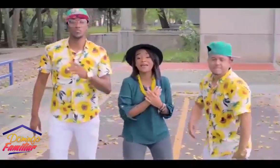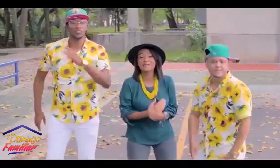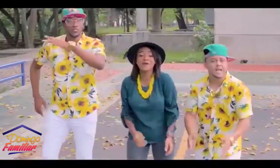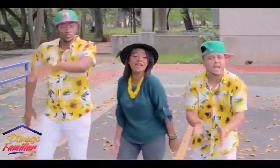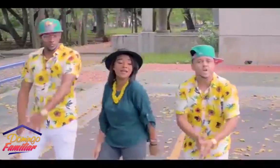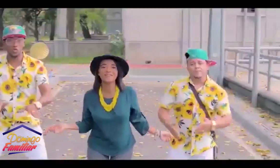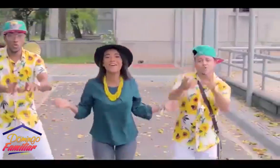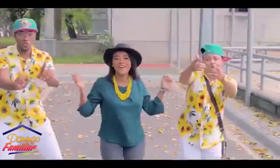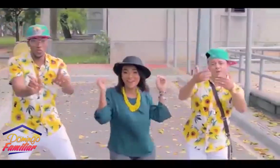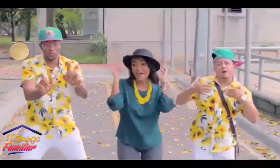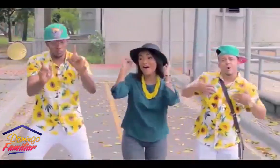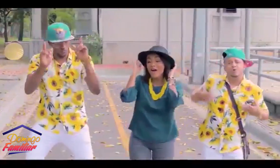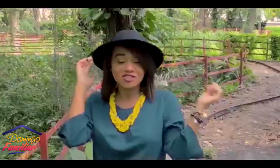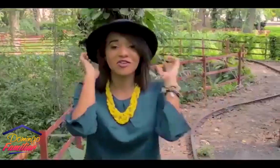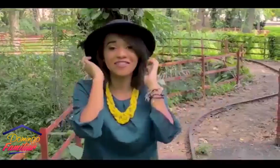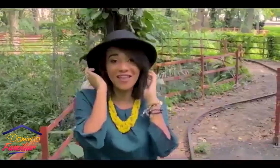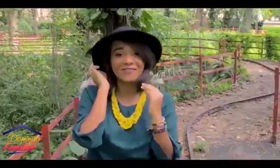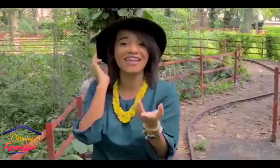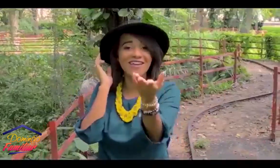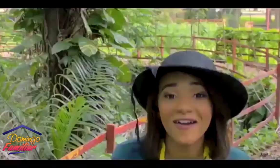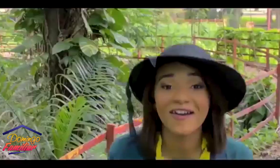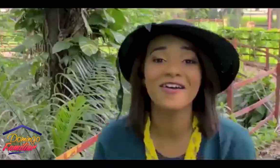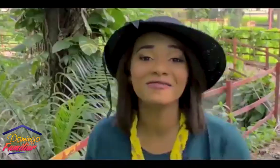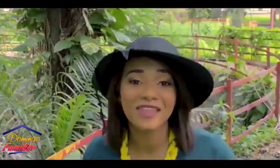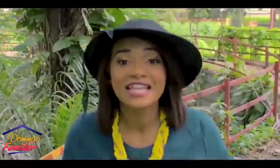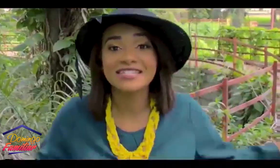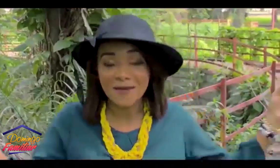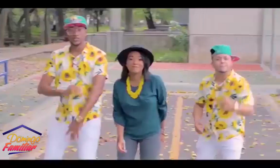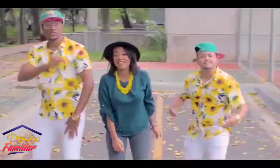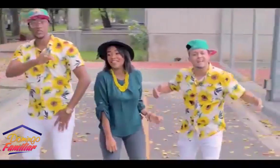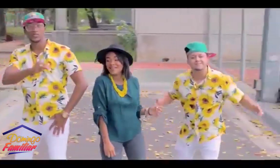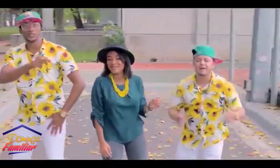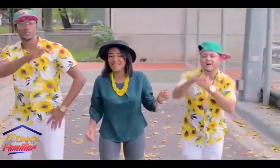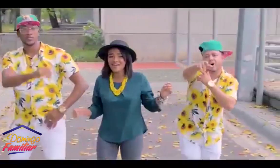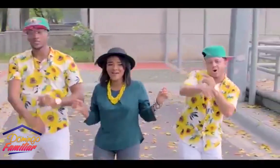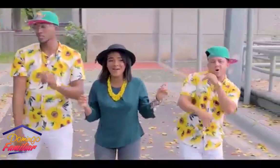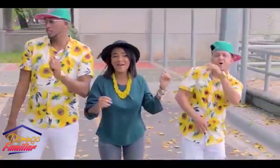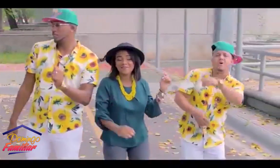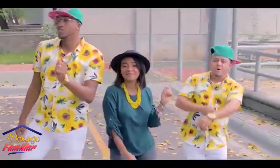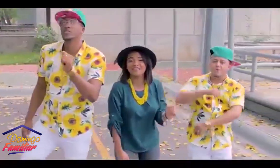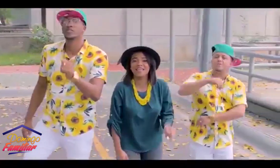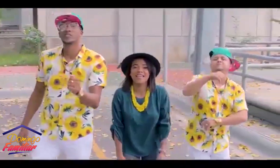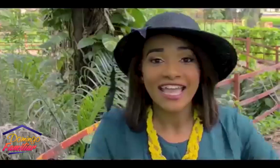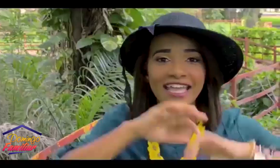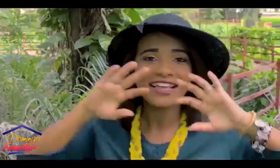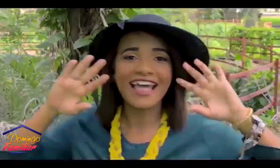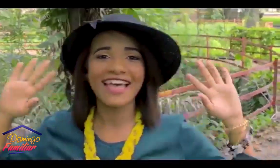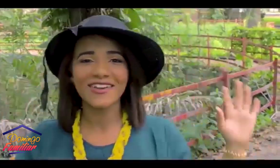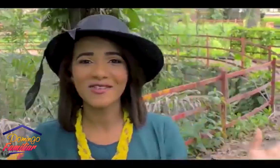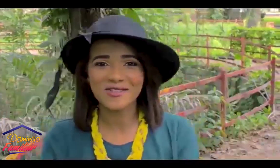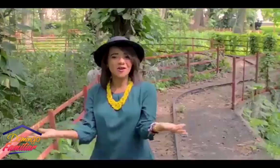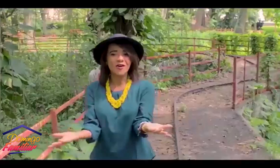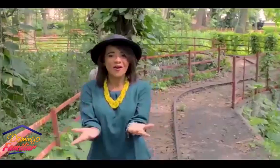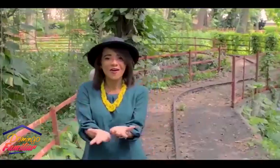me muevo. Yo te veo, siempre te veo, en